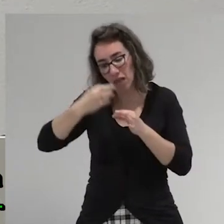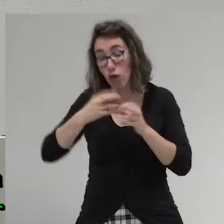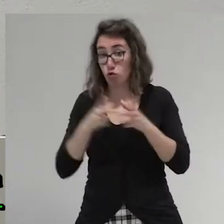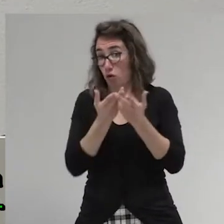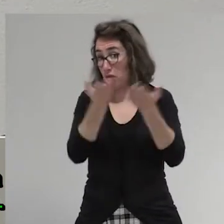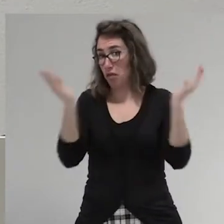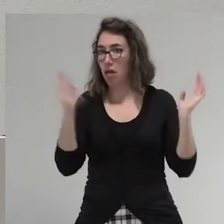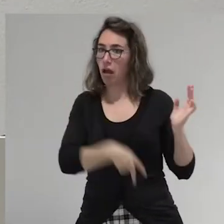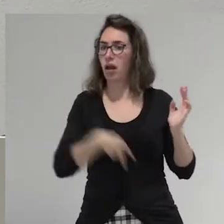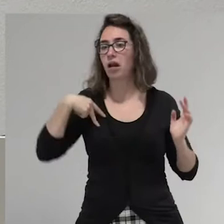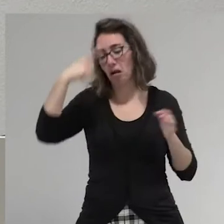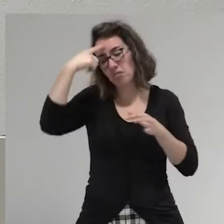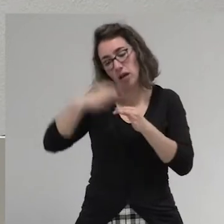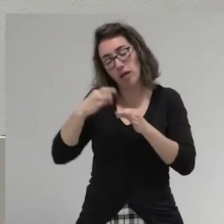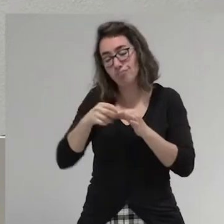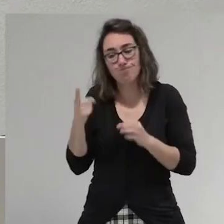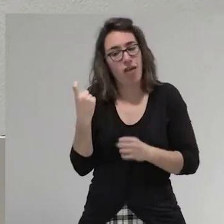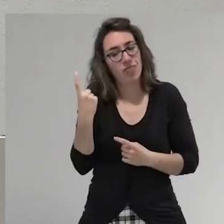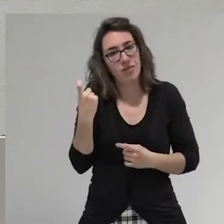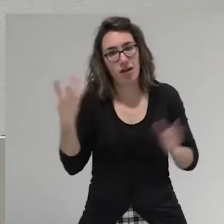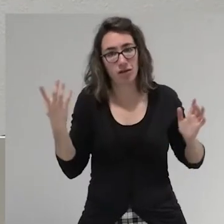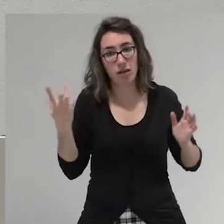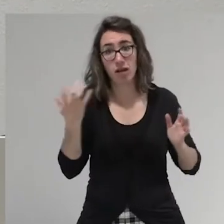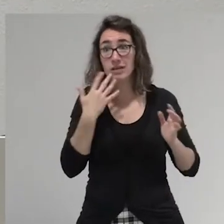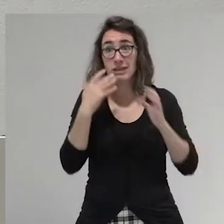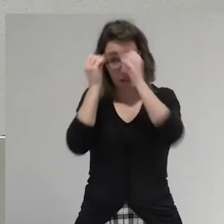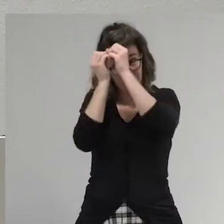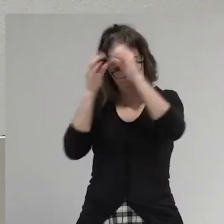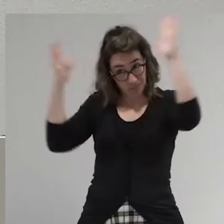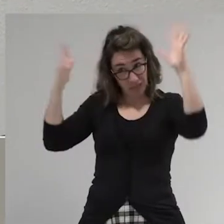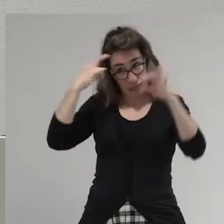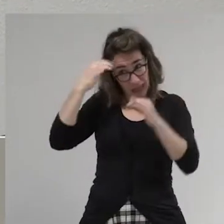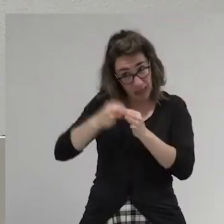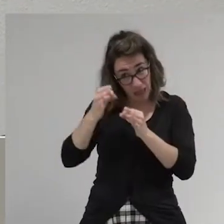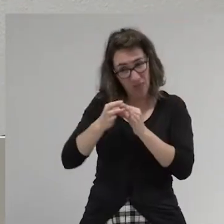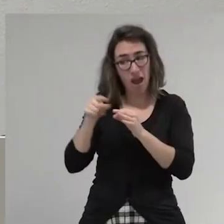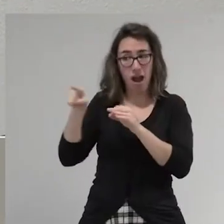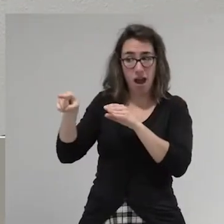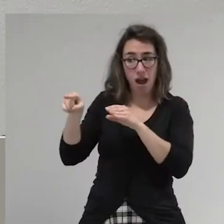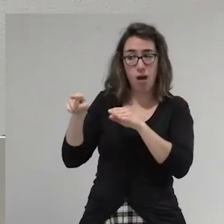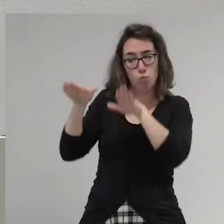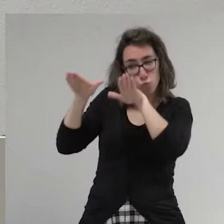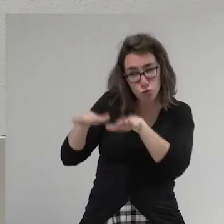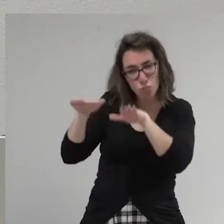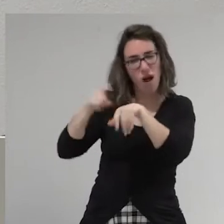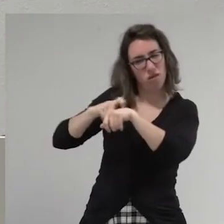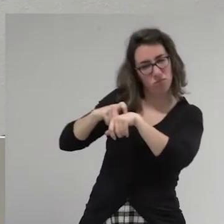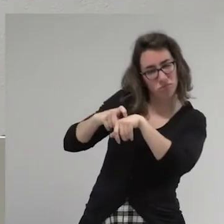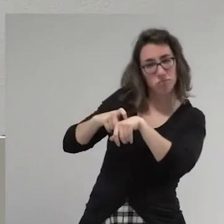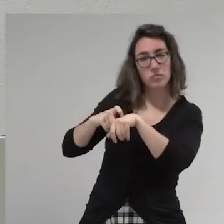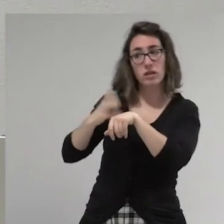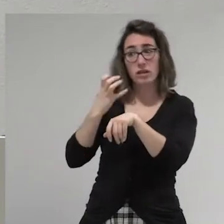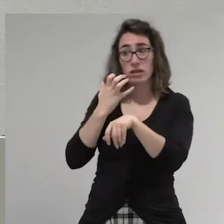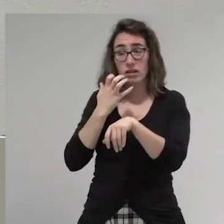es necesaria, o sea, sin esta creencia o este imaginario sobre lo que es el moro, sobre lo que es el musulmán, no